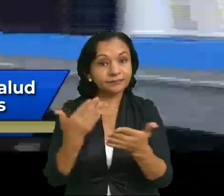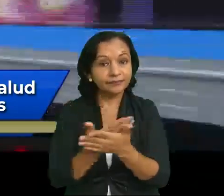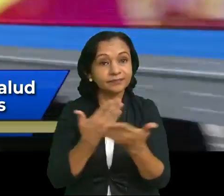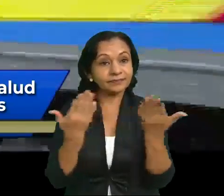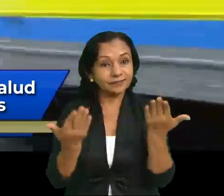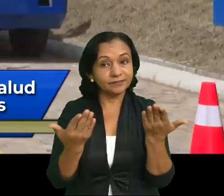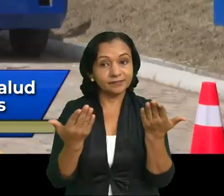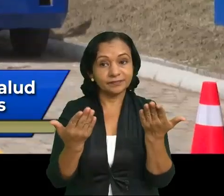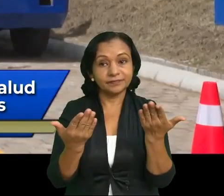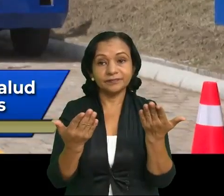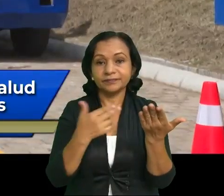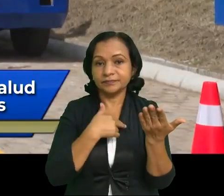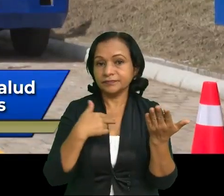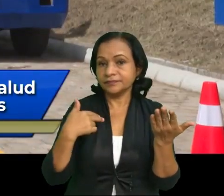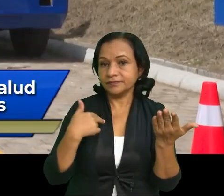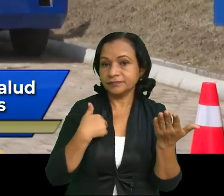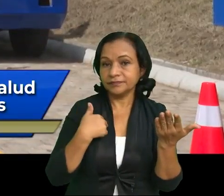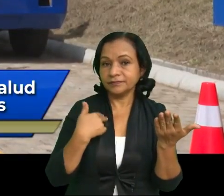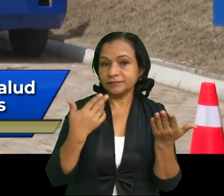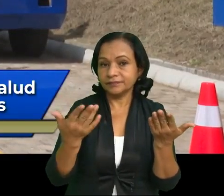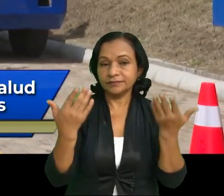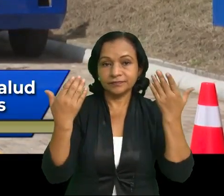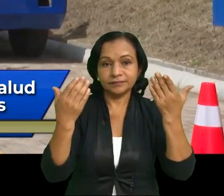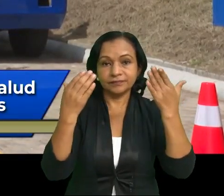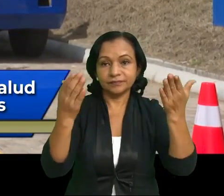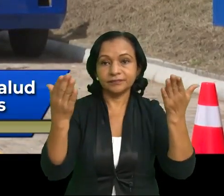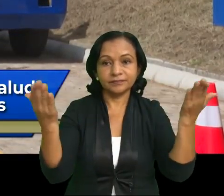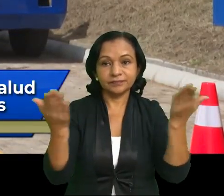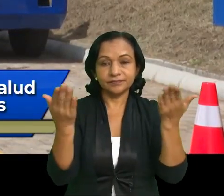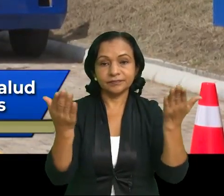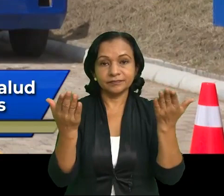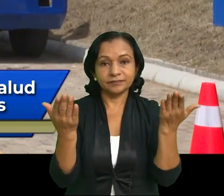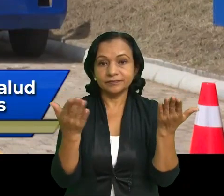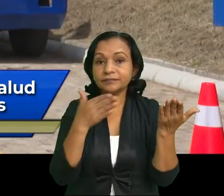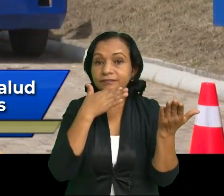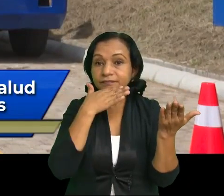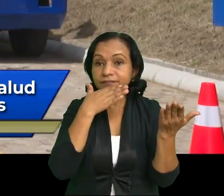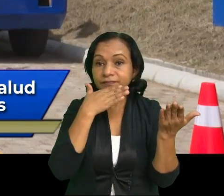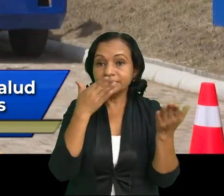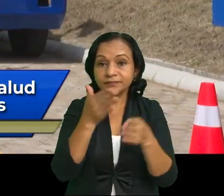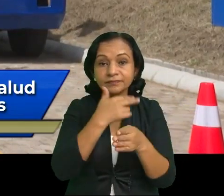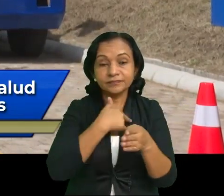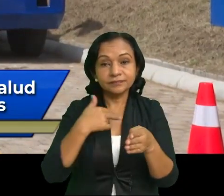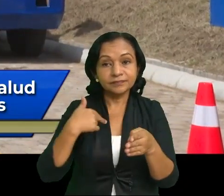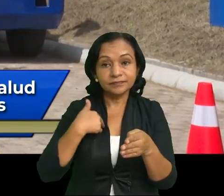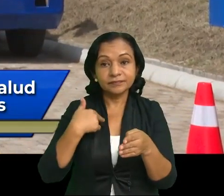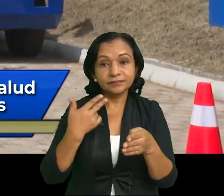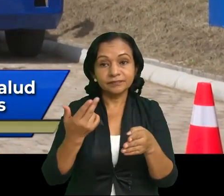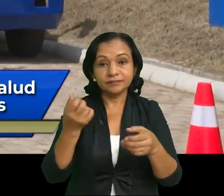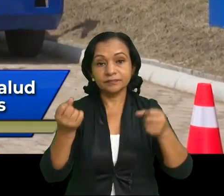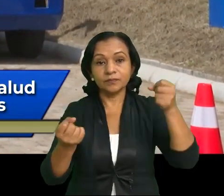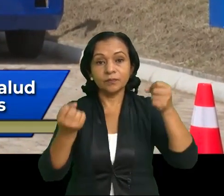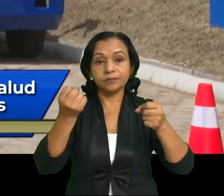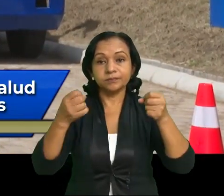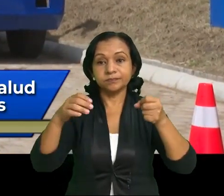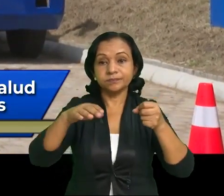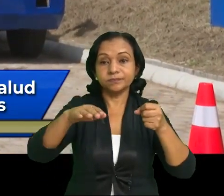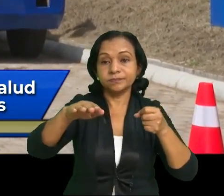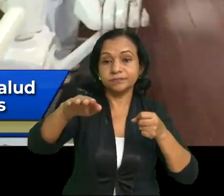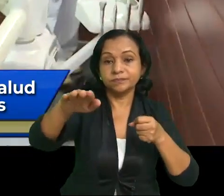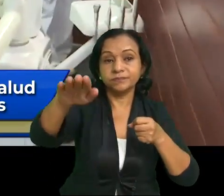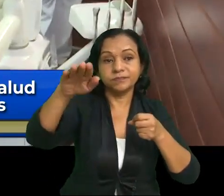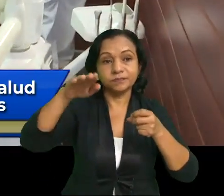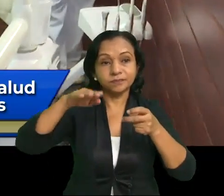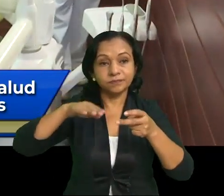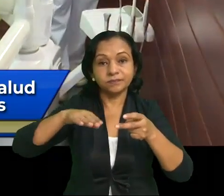pues han sido el producto de una situación de riesgo que ha sido el transporte sino que por otro tipo de